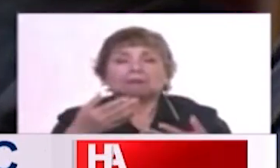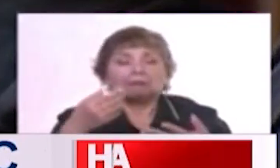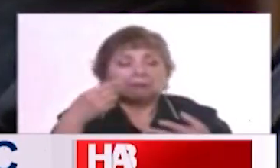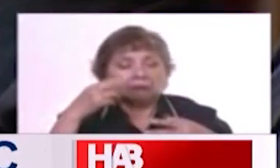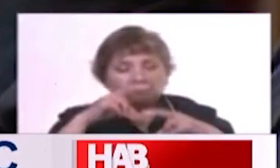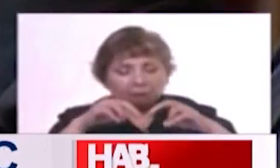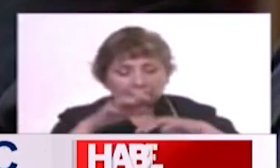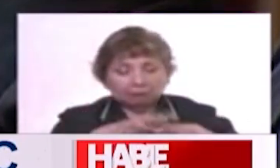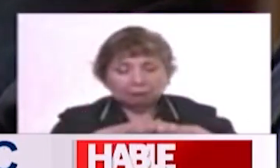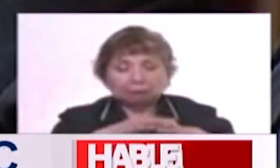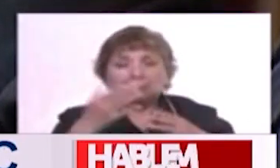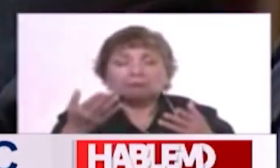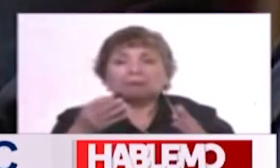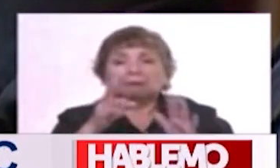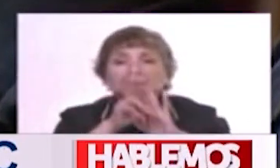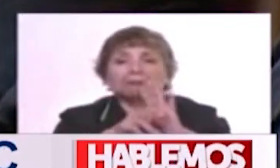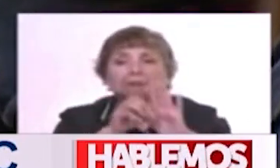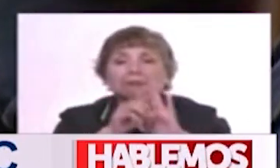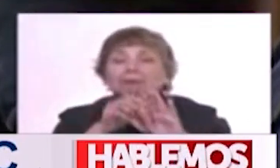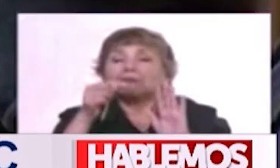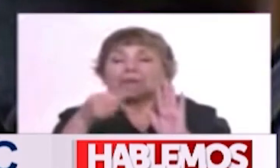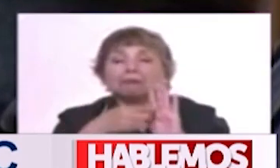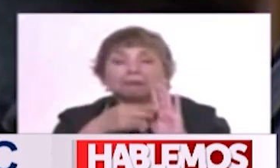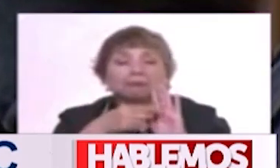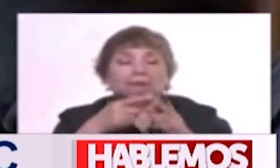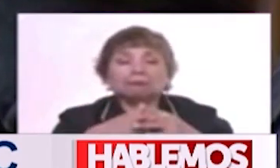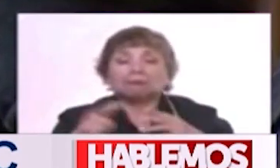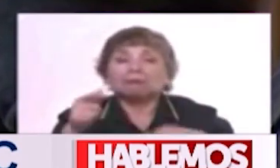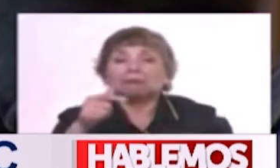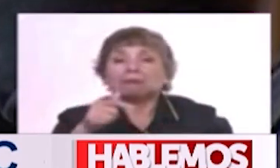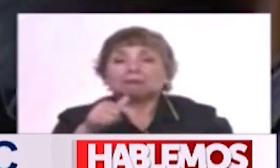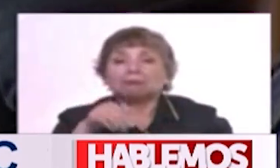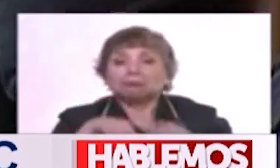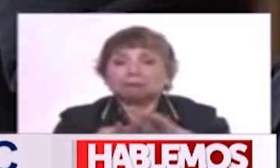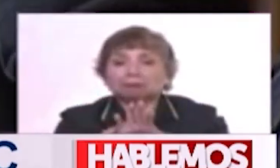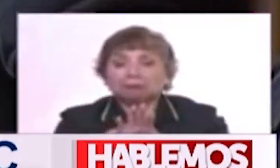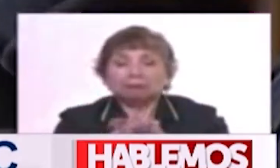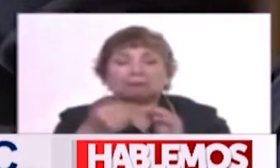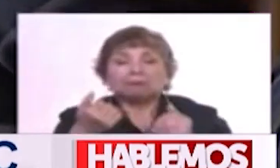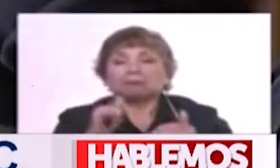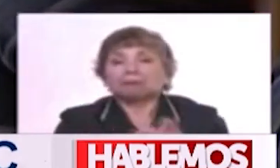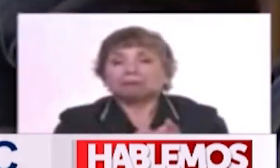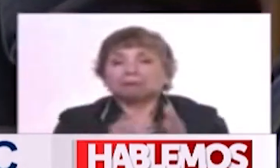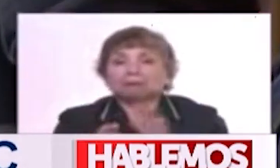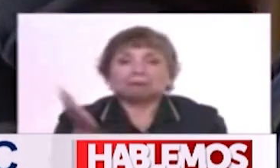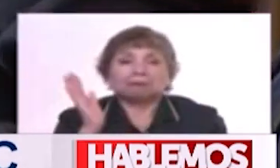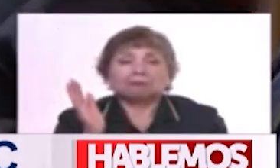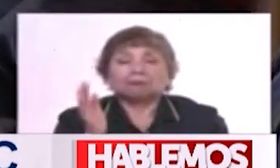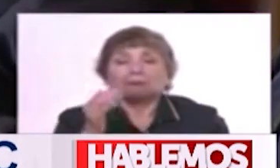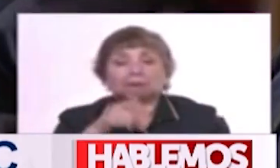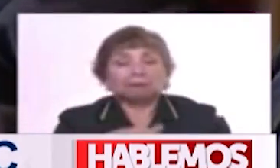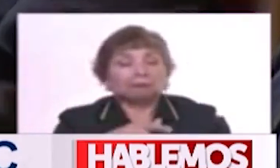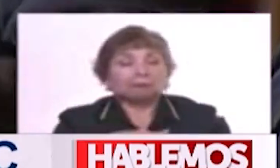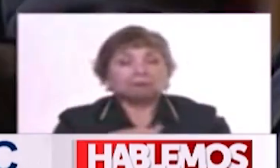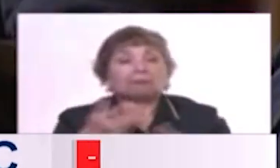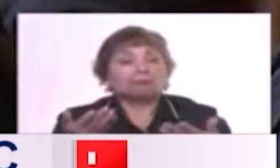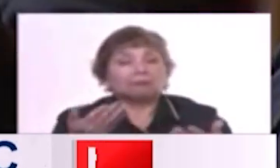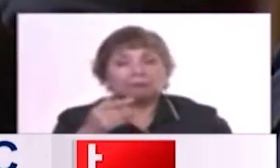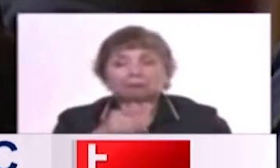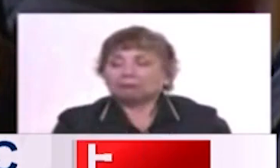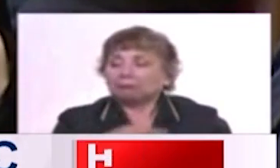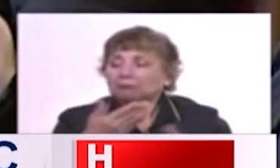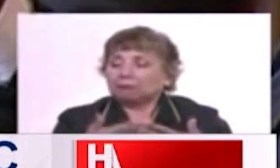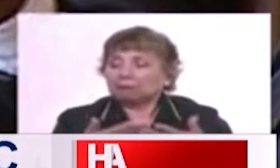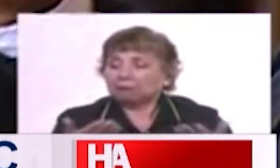imágenes? Porque allí dice a qué hora entro y ahí dice a qué hora salgo. Y van a ver en qué momento